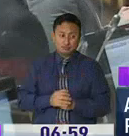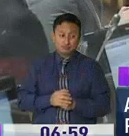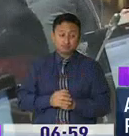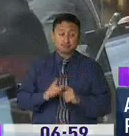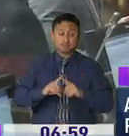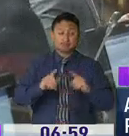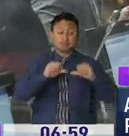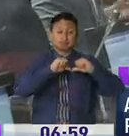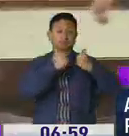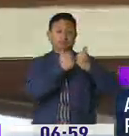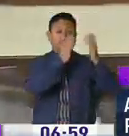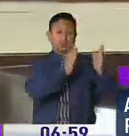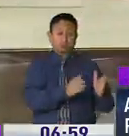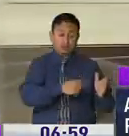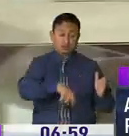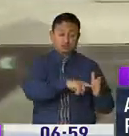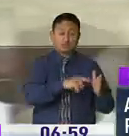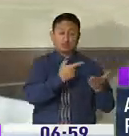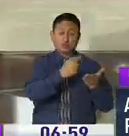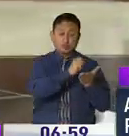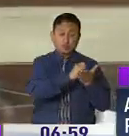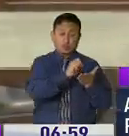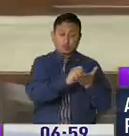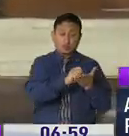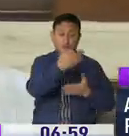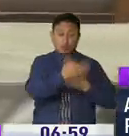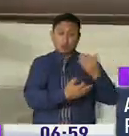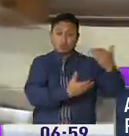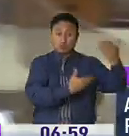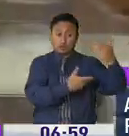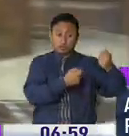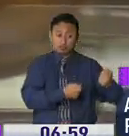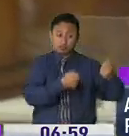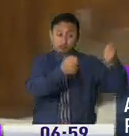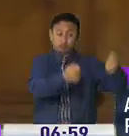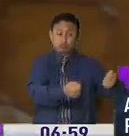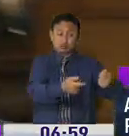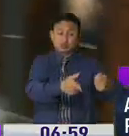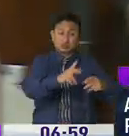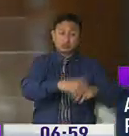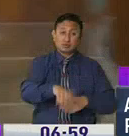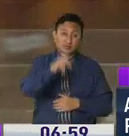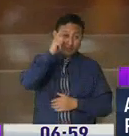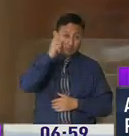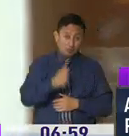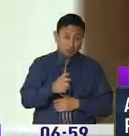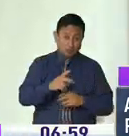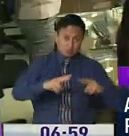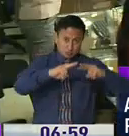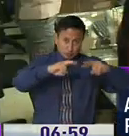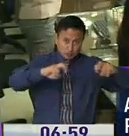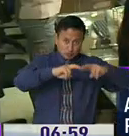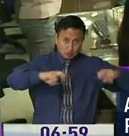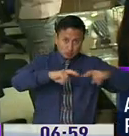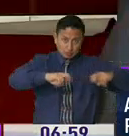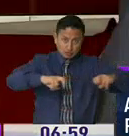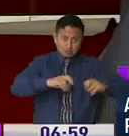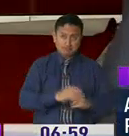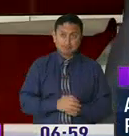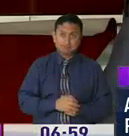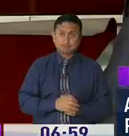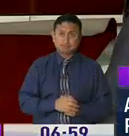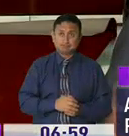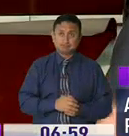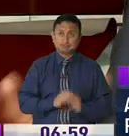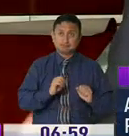juicio político sirva y contribuya en las investigaciones que se realizan en el ámbito judicial. Y que todos los